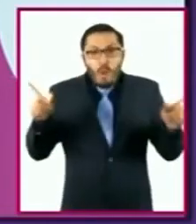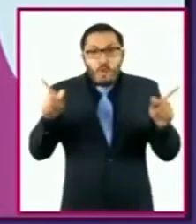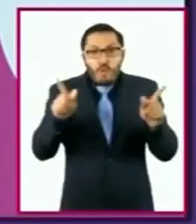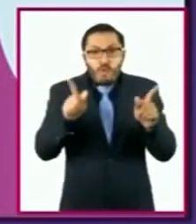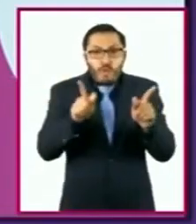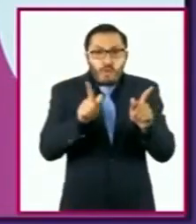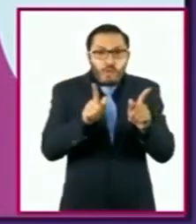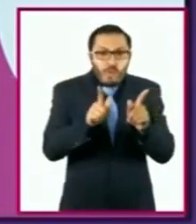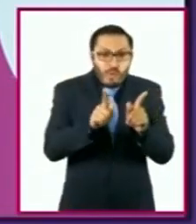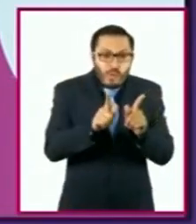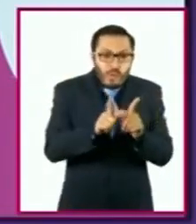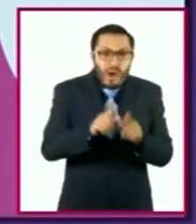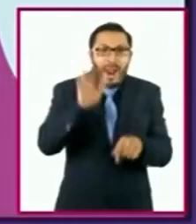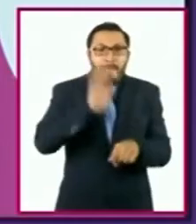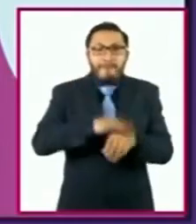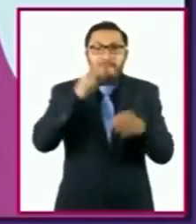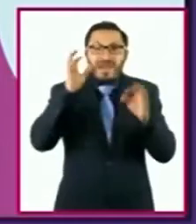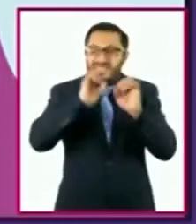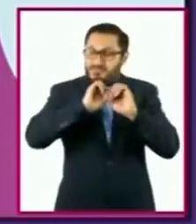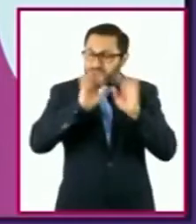sus aspiraciones.